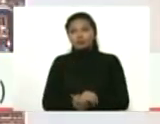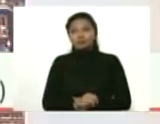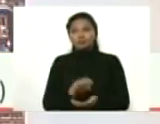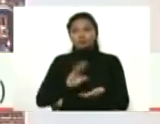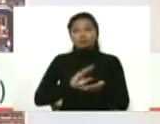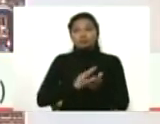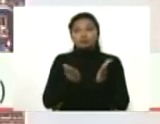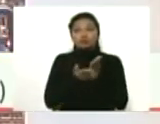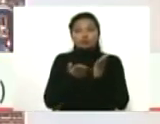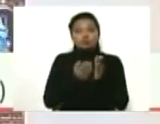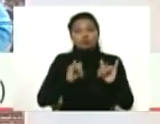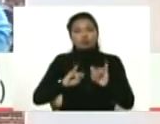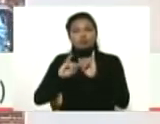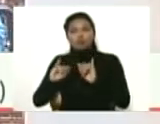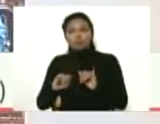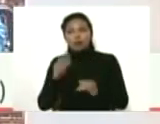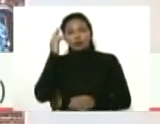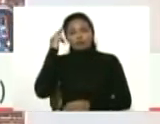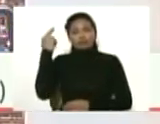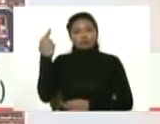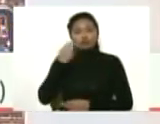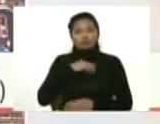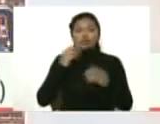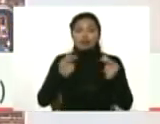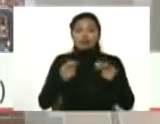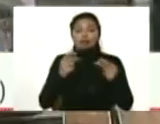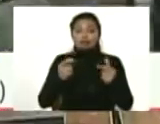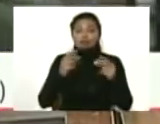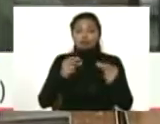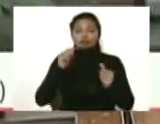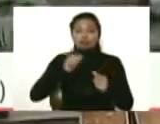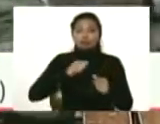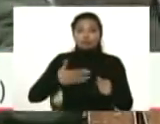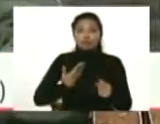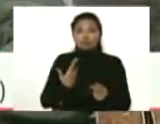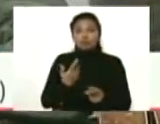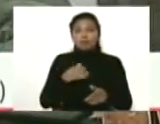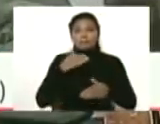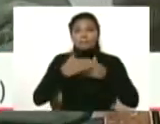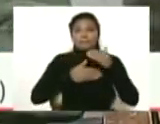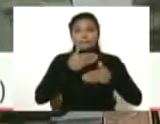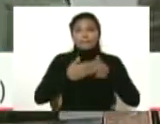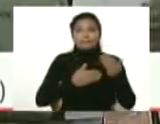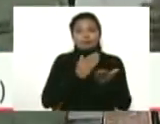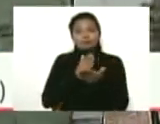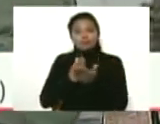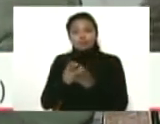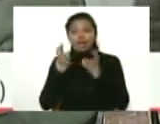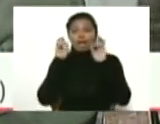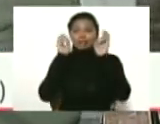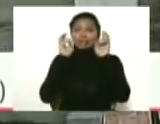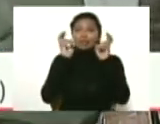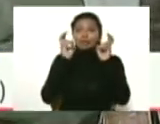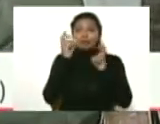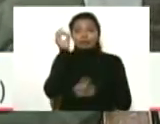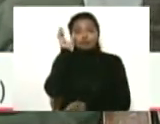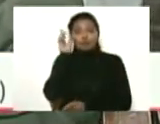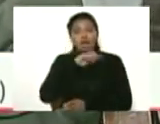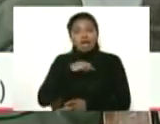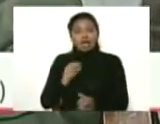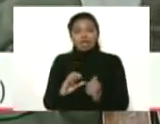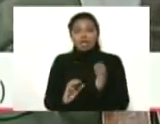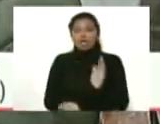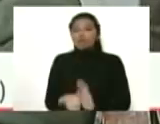de estudio y reflexión para la acción, mi comandante. Constantemente. El tema ideológico aquí es